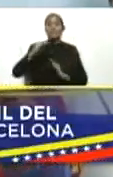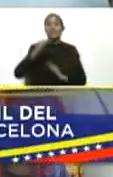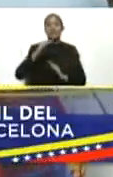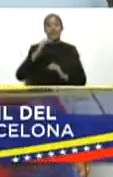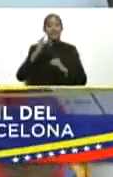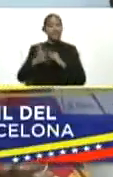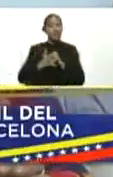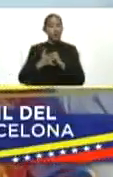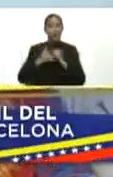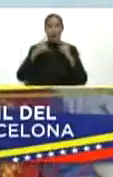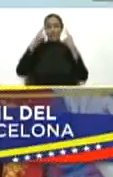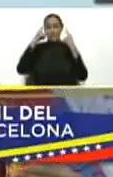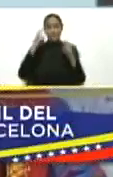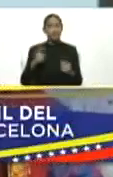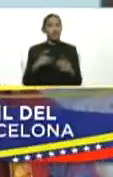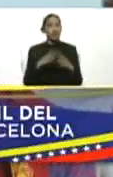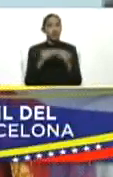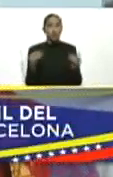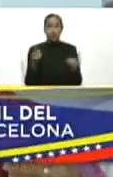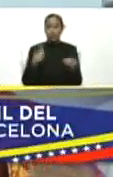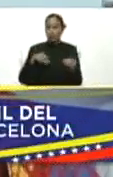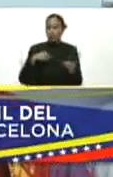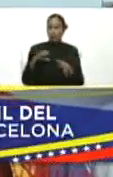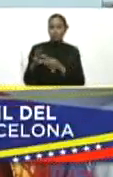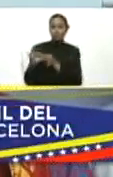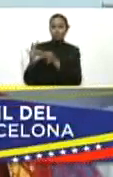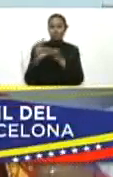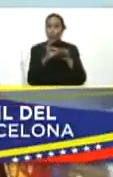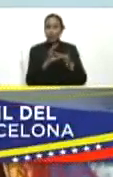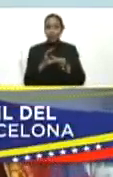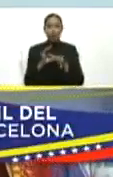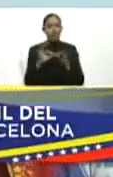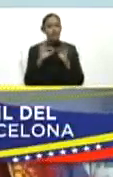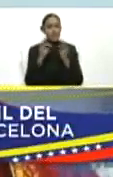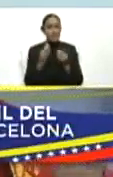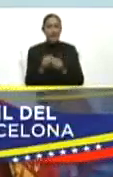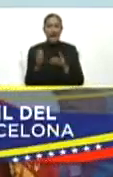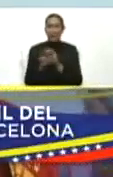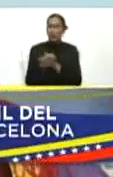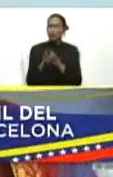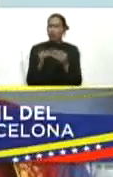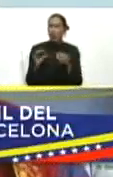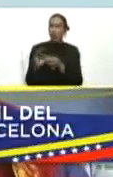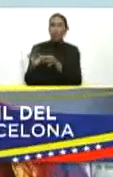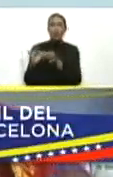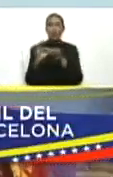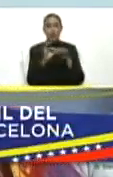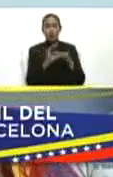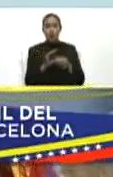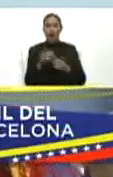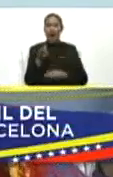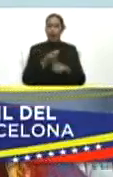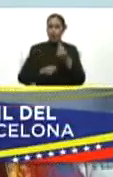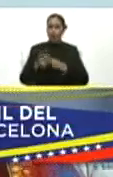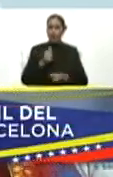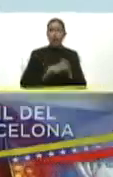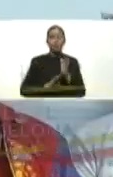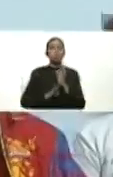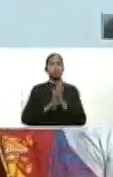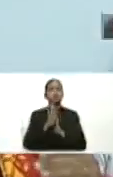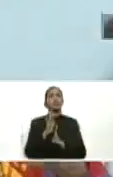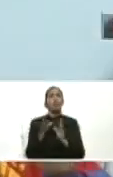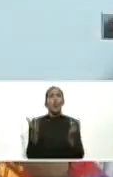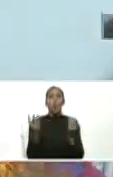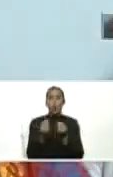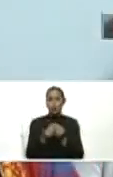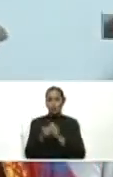que hicimos fue un trabajo en equipo, como usted siempre lo dice, en unión familiar, en crecimiento económico. Esto fue con la vicepresidenta,